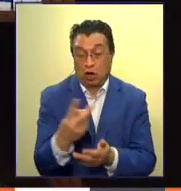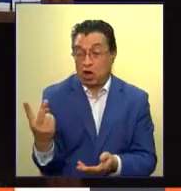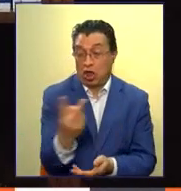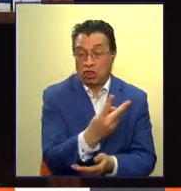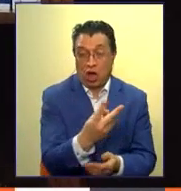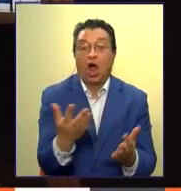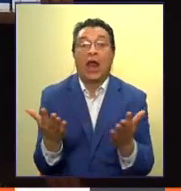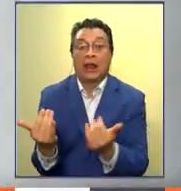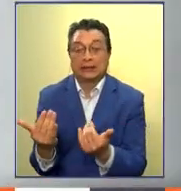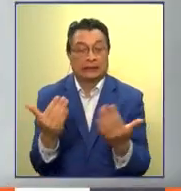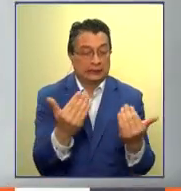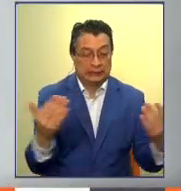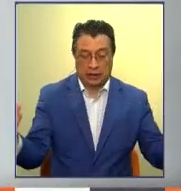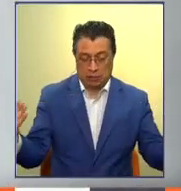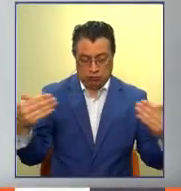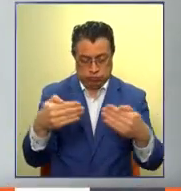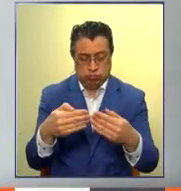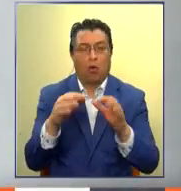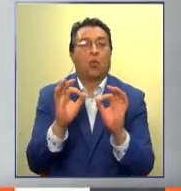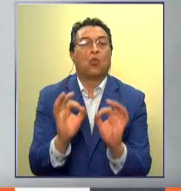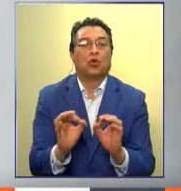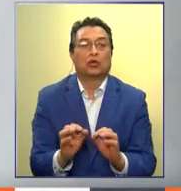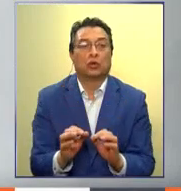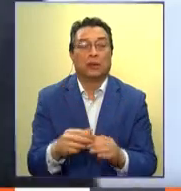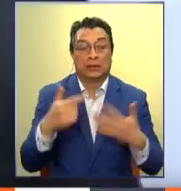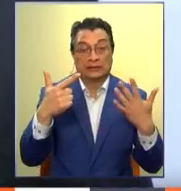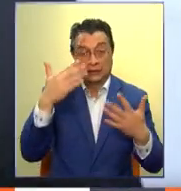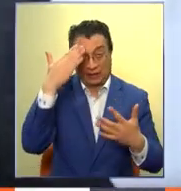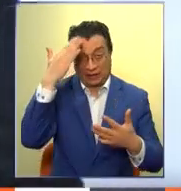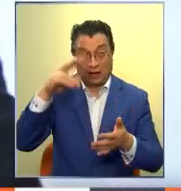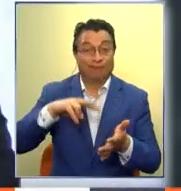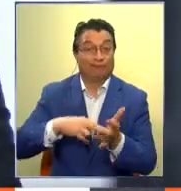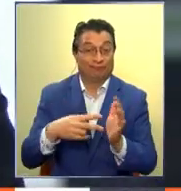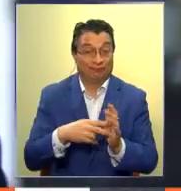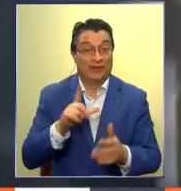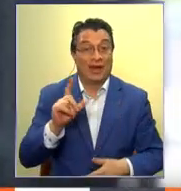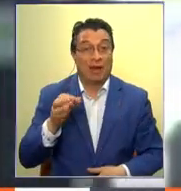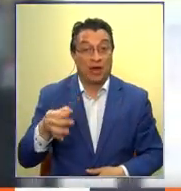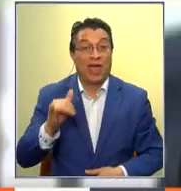que converjan a ese. Siete días complejos para La Moneda y para el jefe de gabinete.